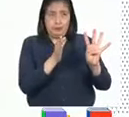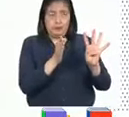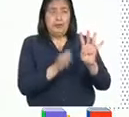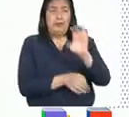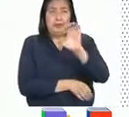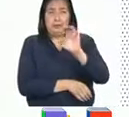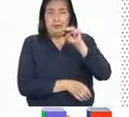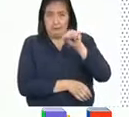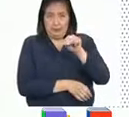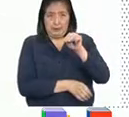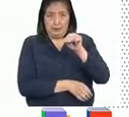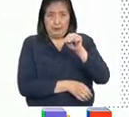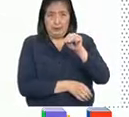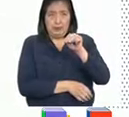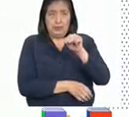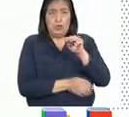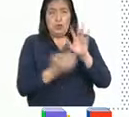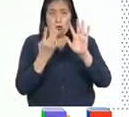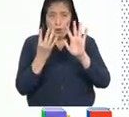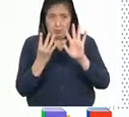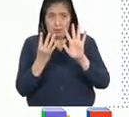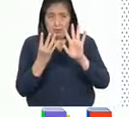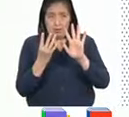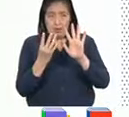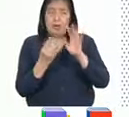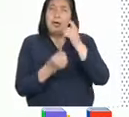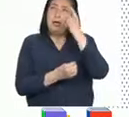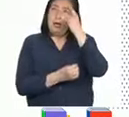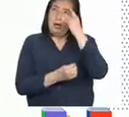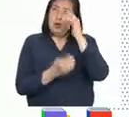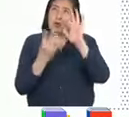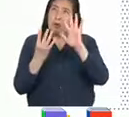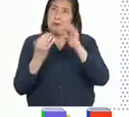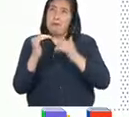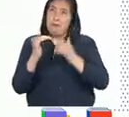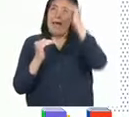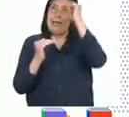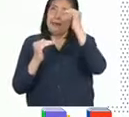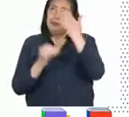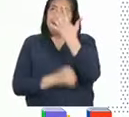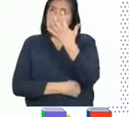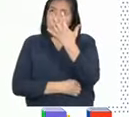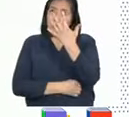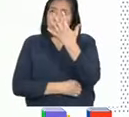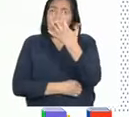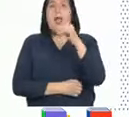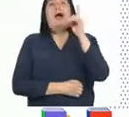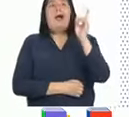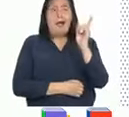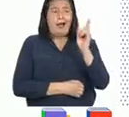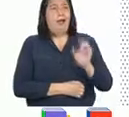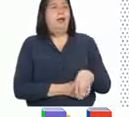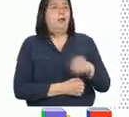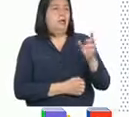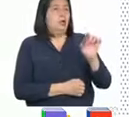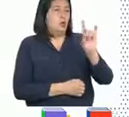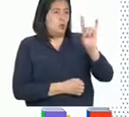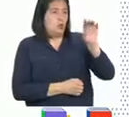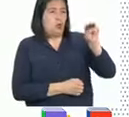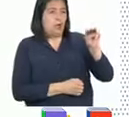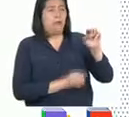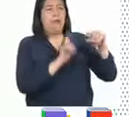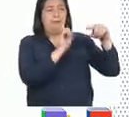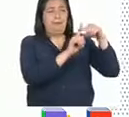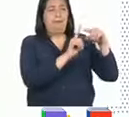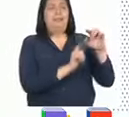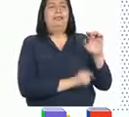en la cifra de la derecha. Es 9. Y ahora, como 9 es mayor que 5, entonces aumentamos 1